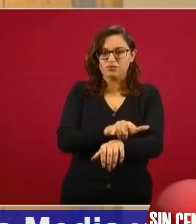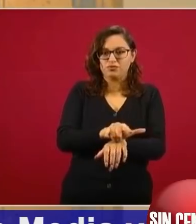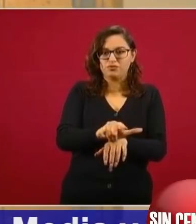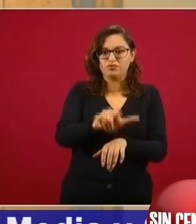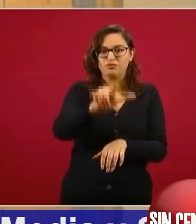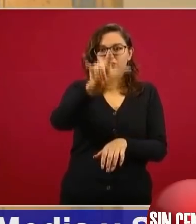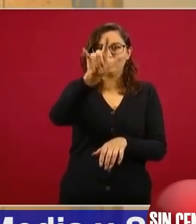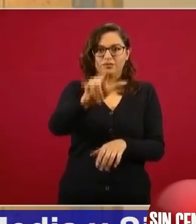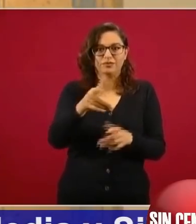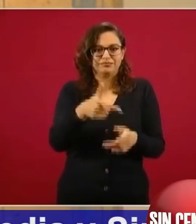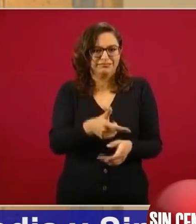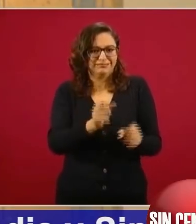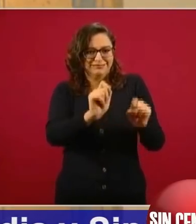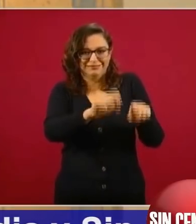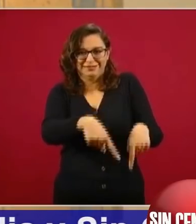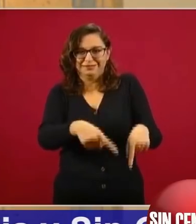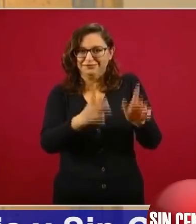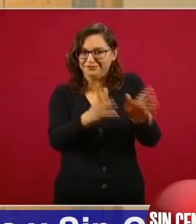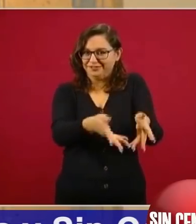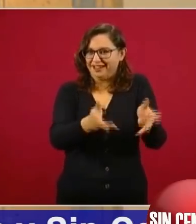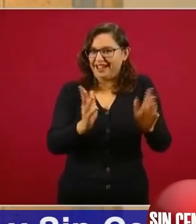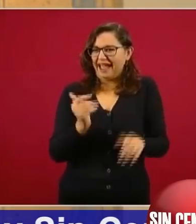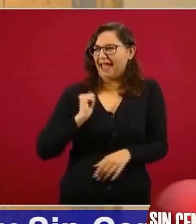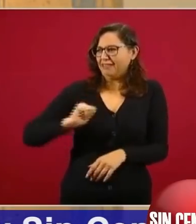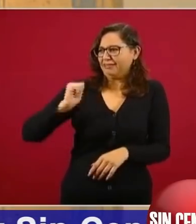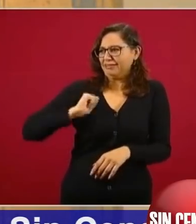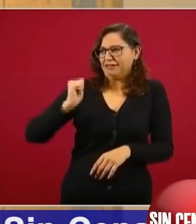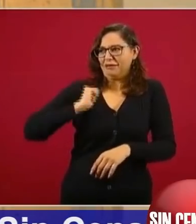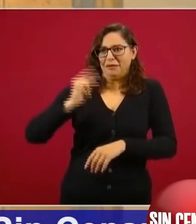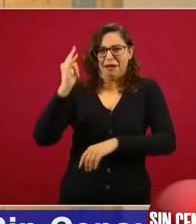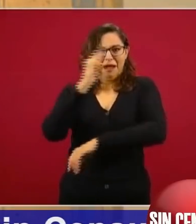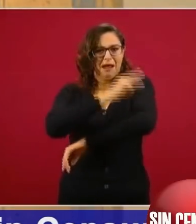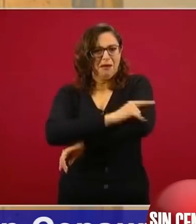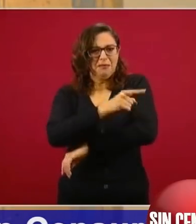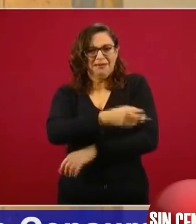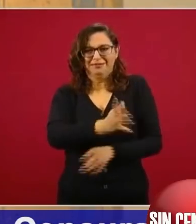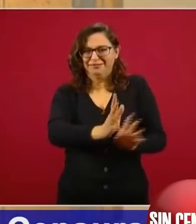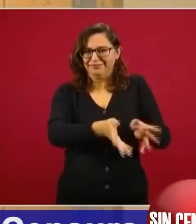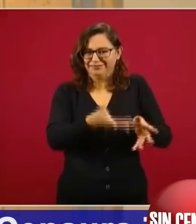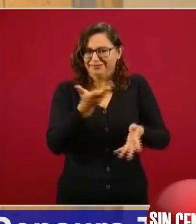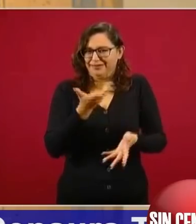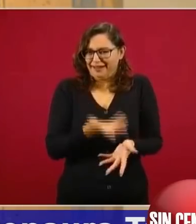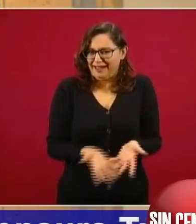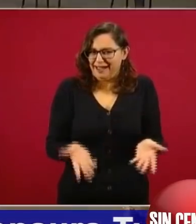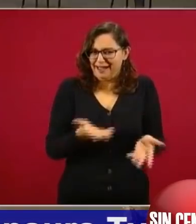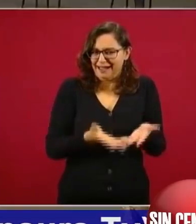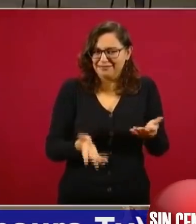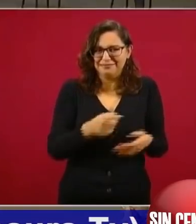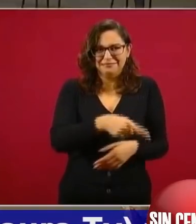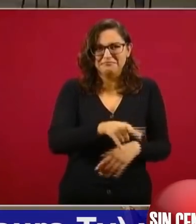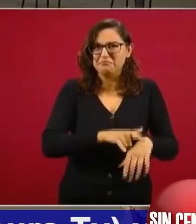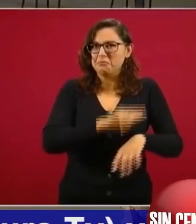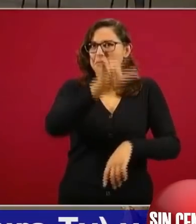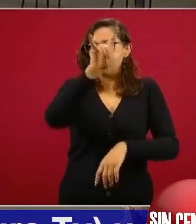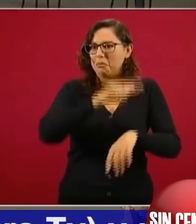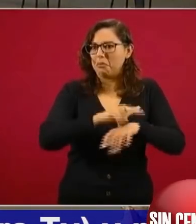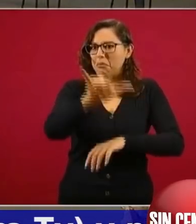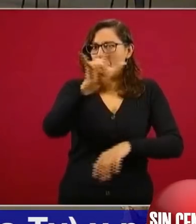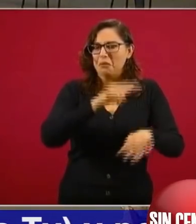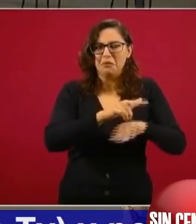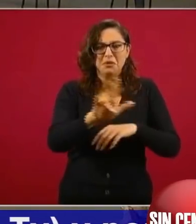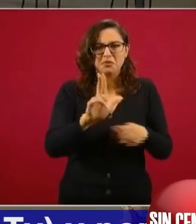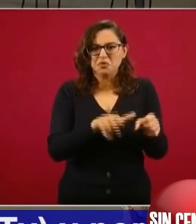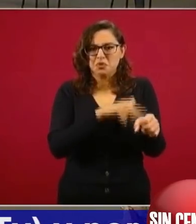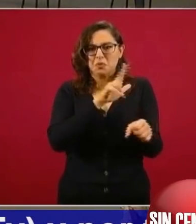Ahí existía un aeropuerto y ese aeropuerto estaba funcionando con la capacidad necesaria para las